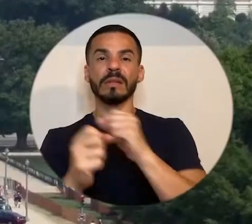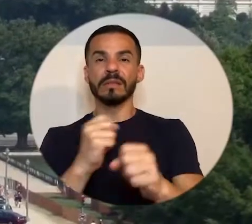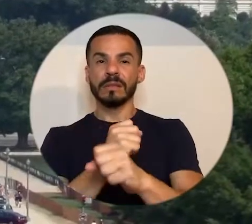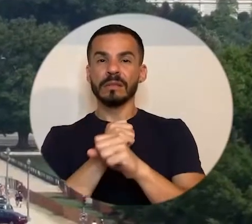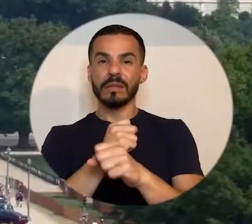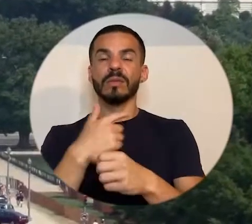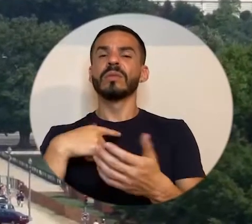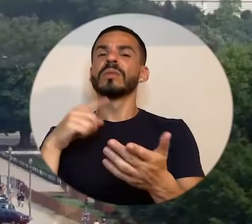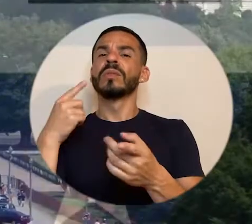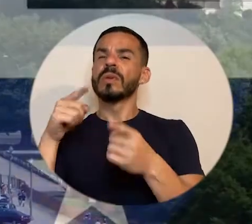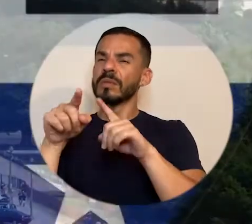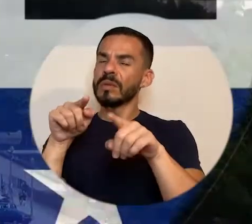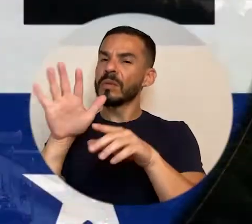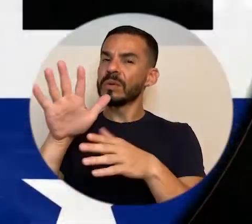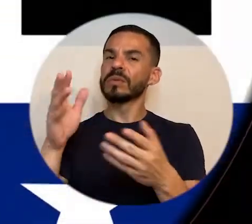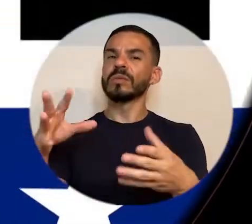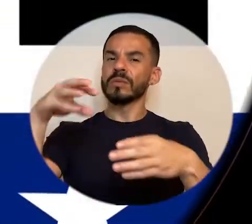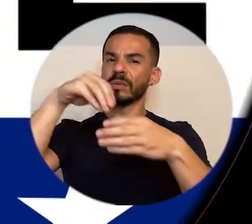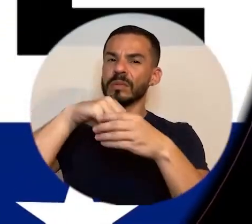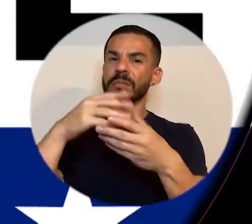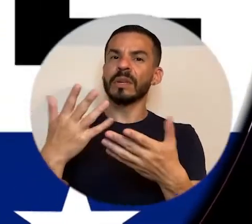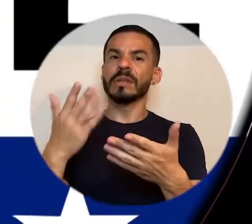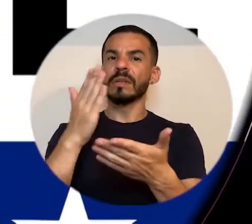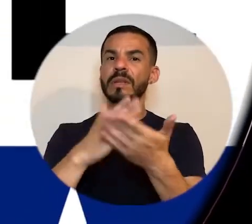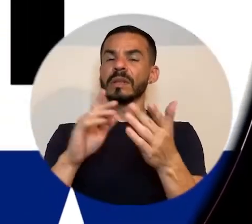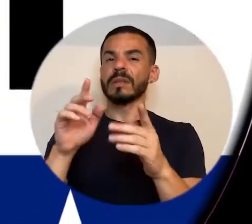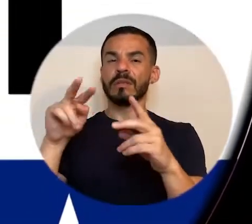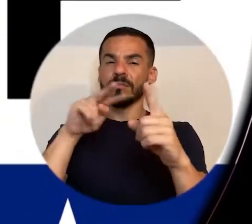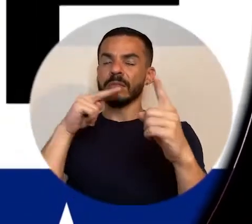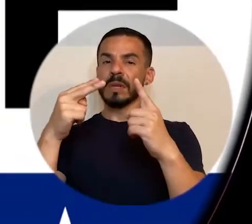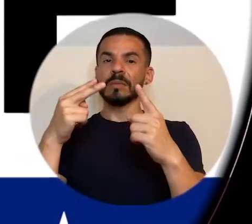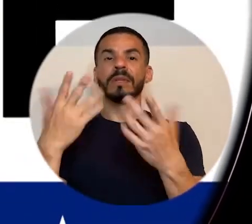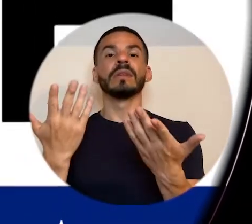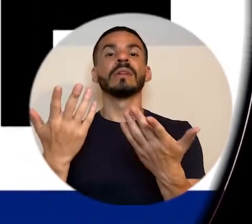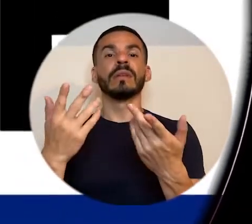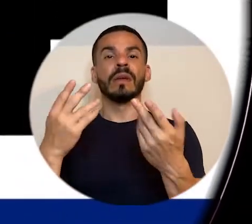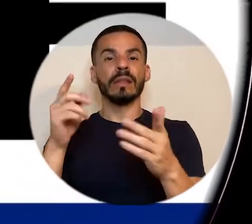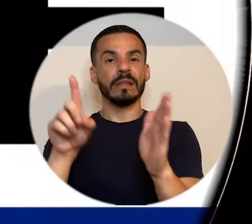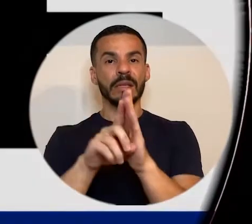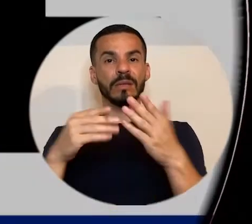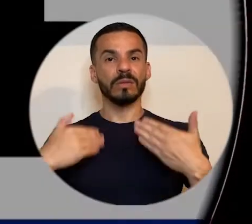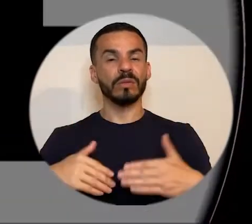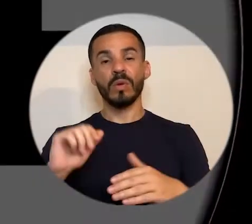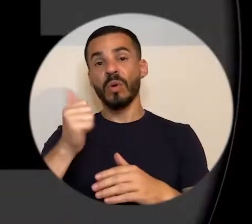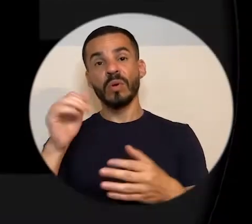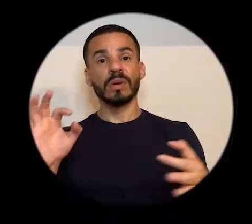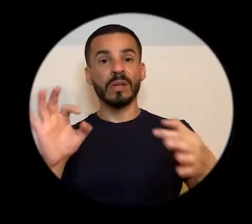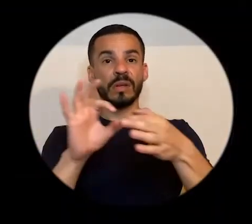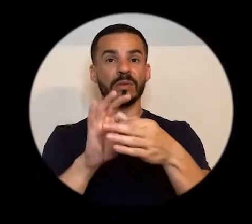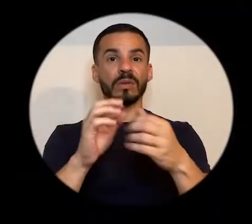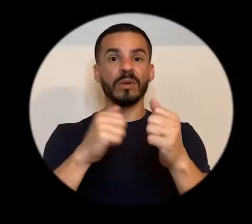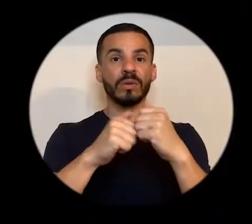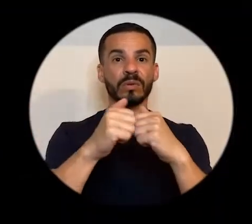que han sido ampliamente cuestionadas por sus implicaciones desde el punto de vista de los derechos humanos, así como otras asociadas con la construcción del